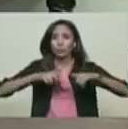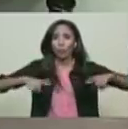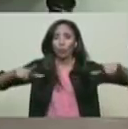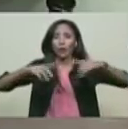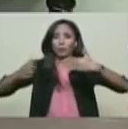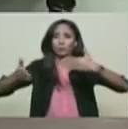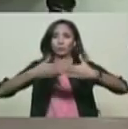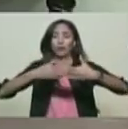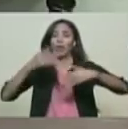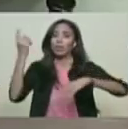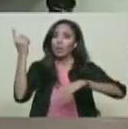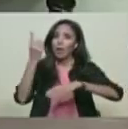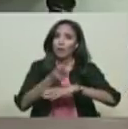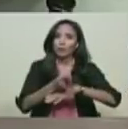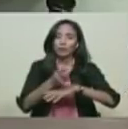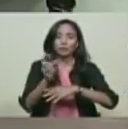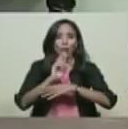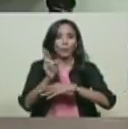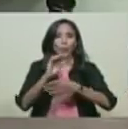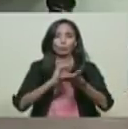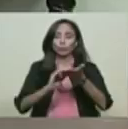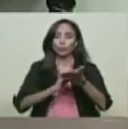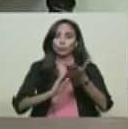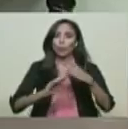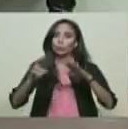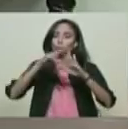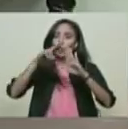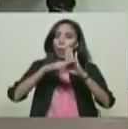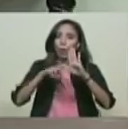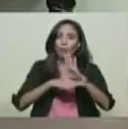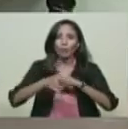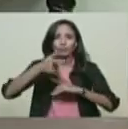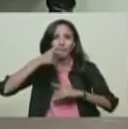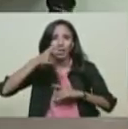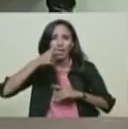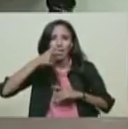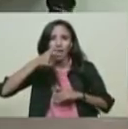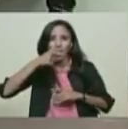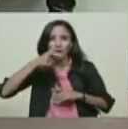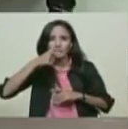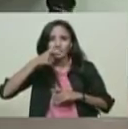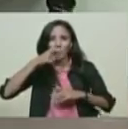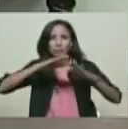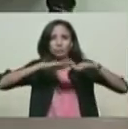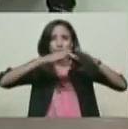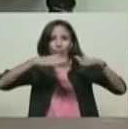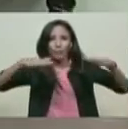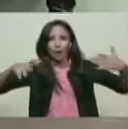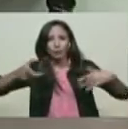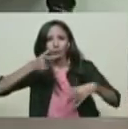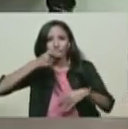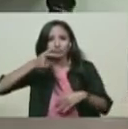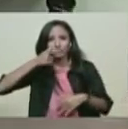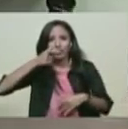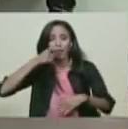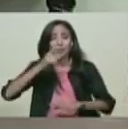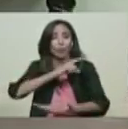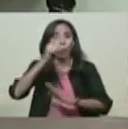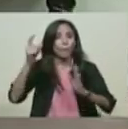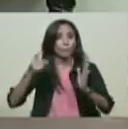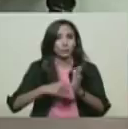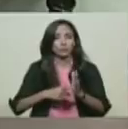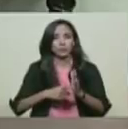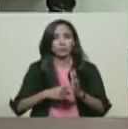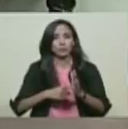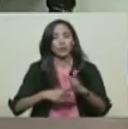Y debe establecerse mecanismos estrictos, muy estrictos, de vigilancia costera, marítima. Y vamos a establecer